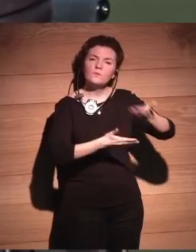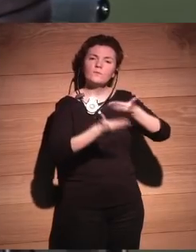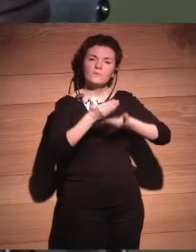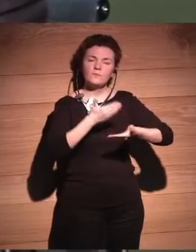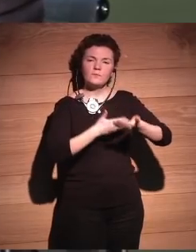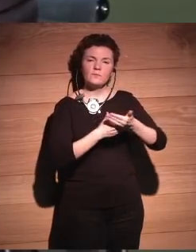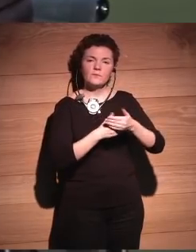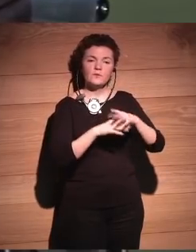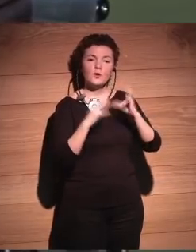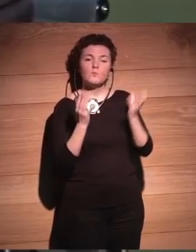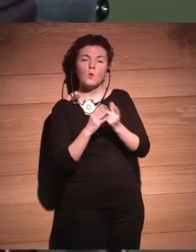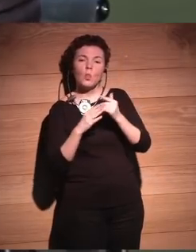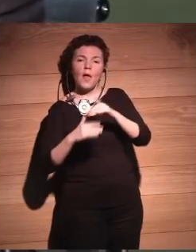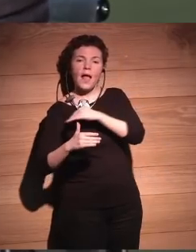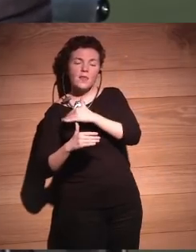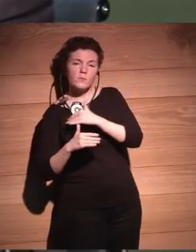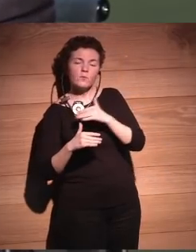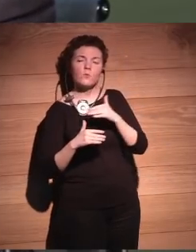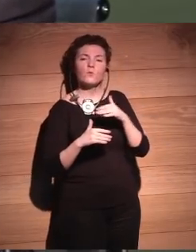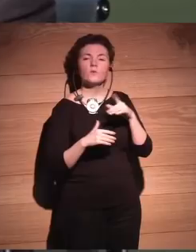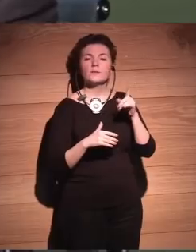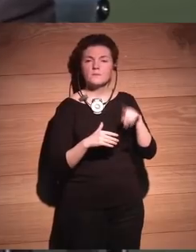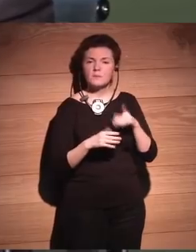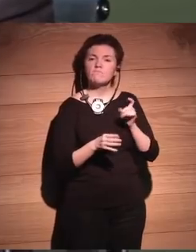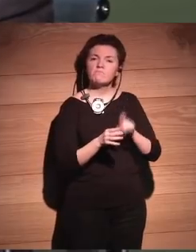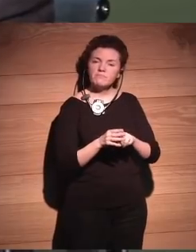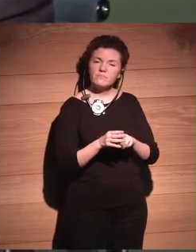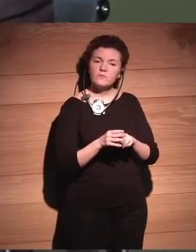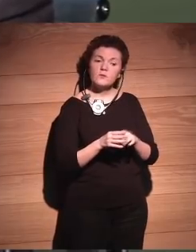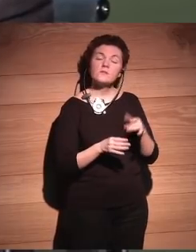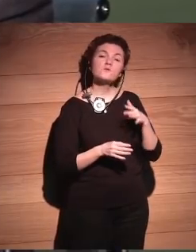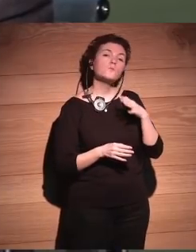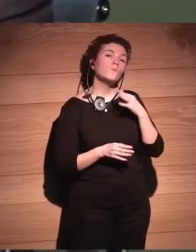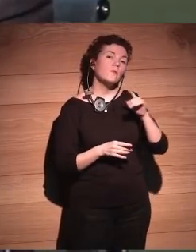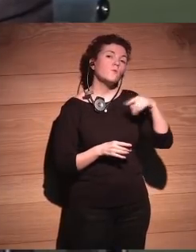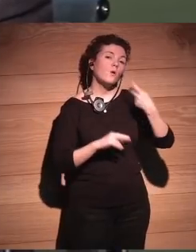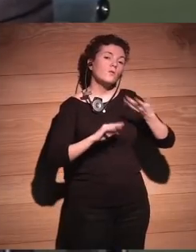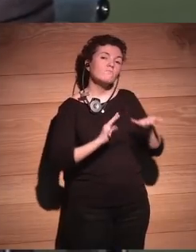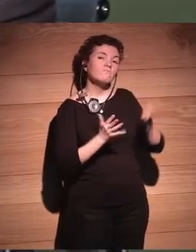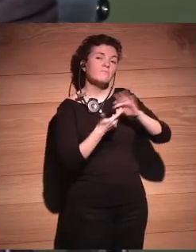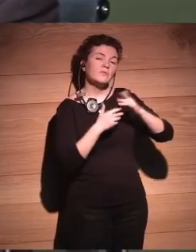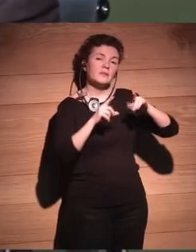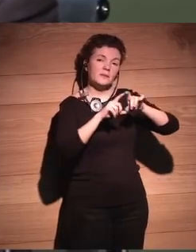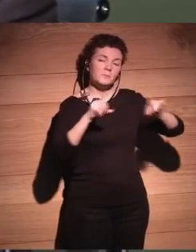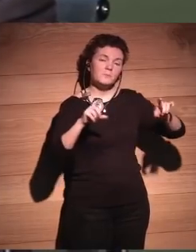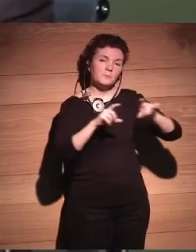colaboraciones entre el mundo académico o que podrían después transformarse en empresas.